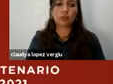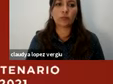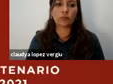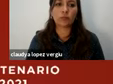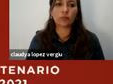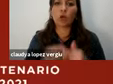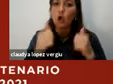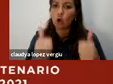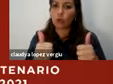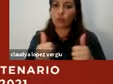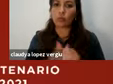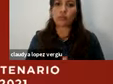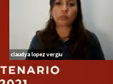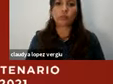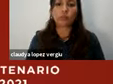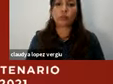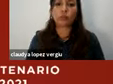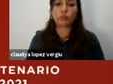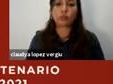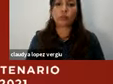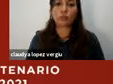Ok, listo.